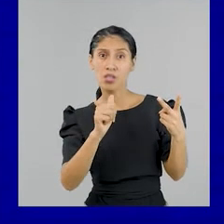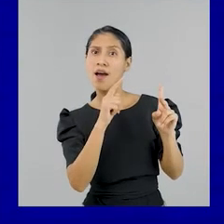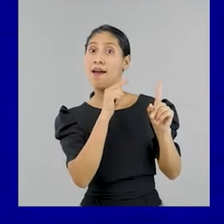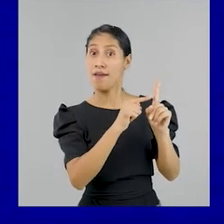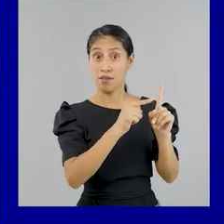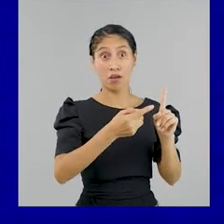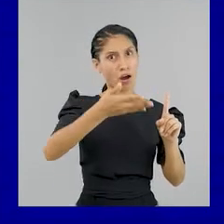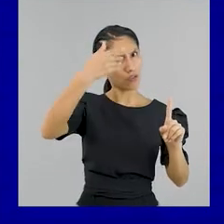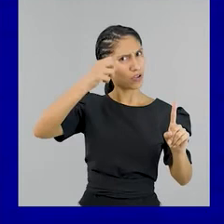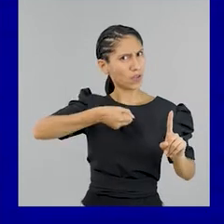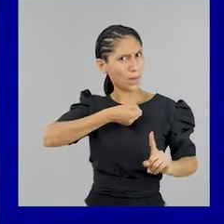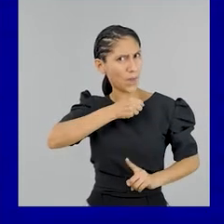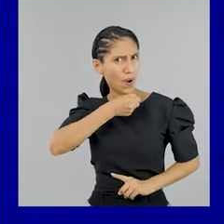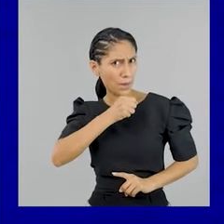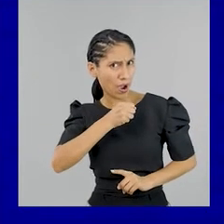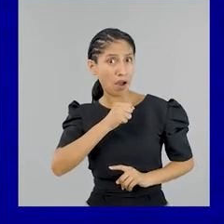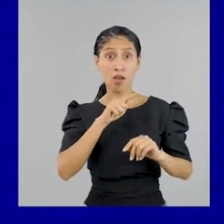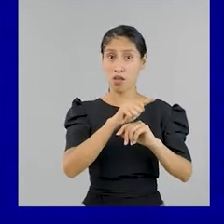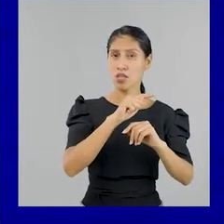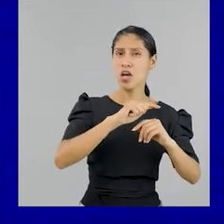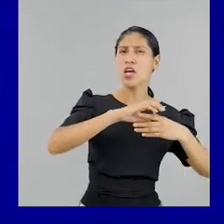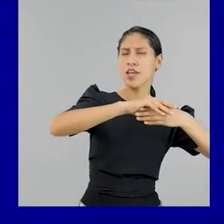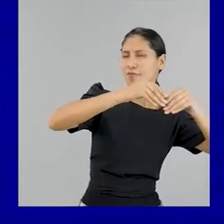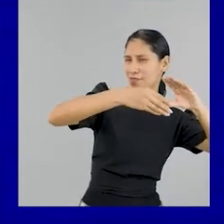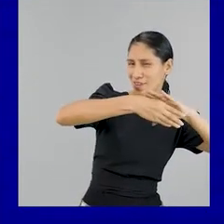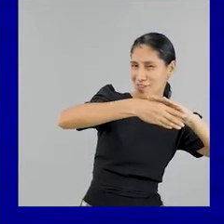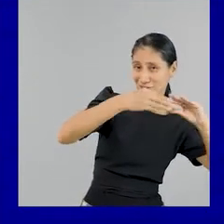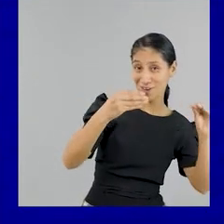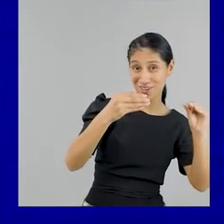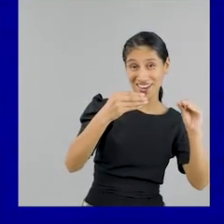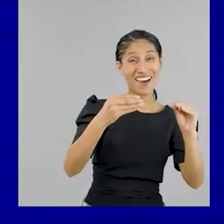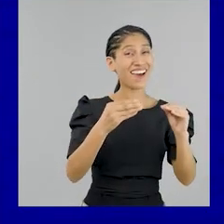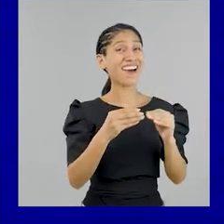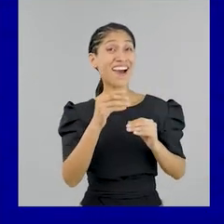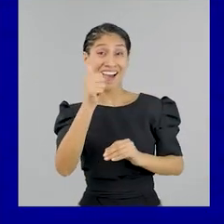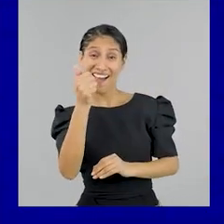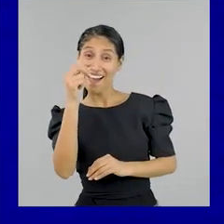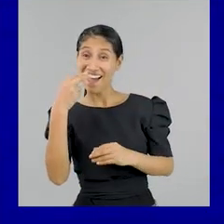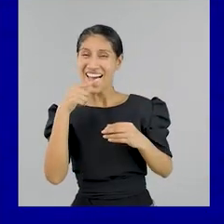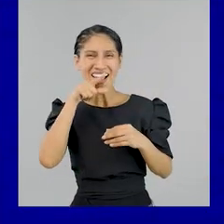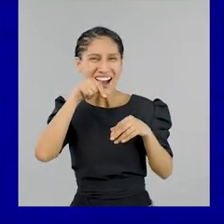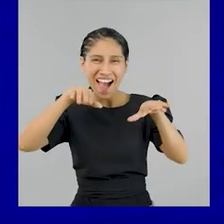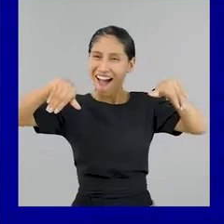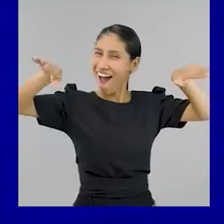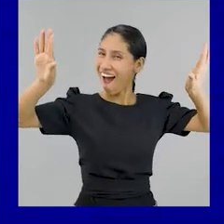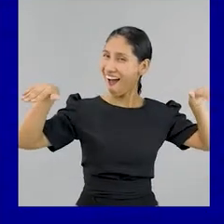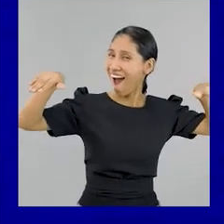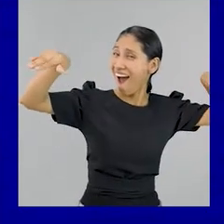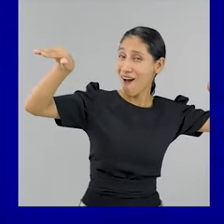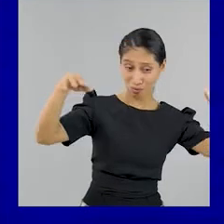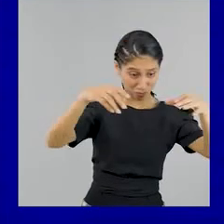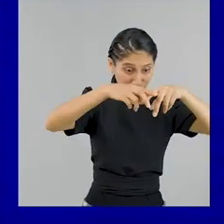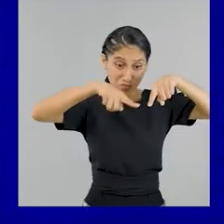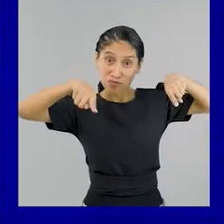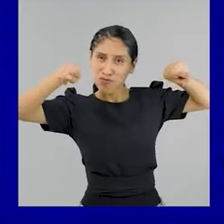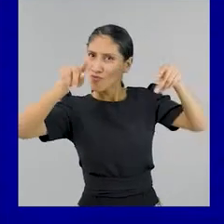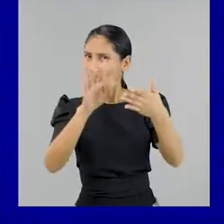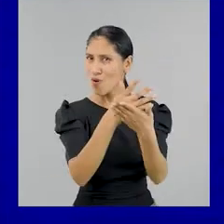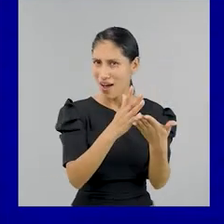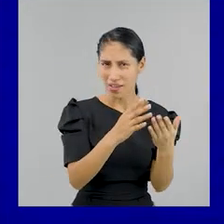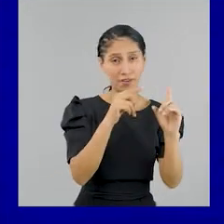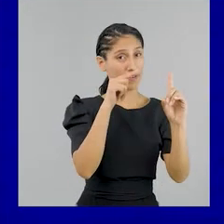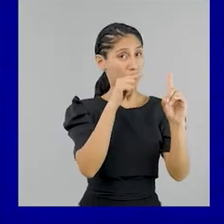peruana del 19, autora de la novela Ave sin nido de 1889, vivió en Tinta, centro